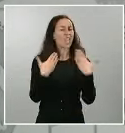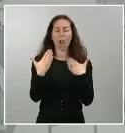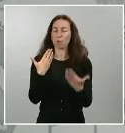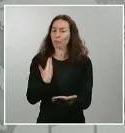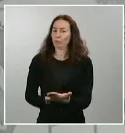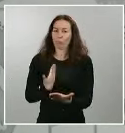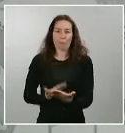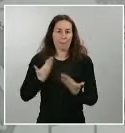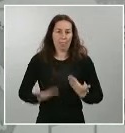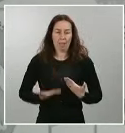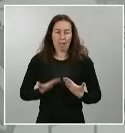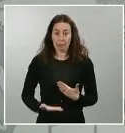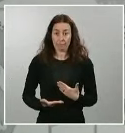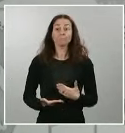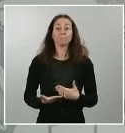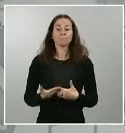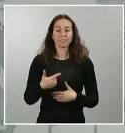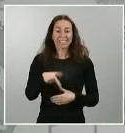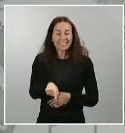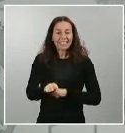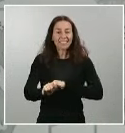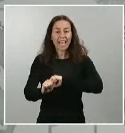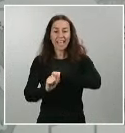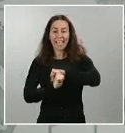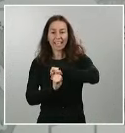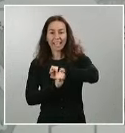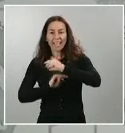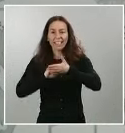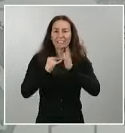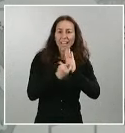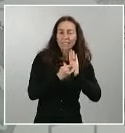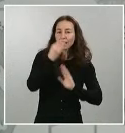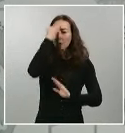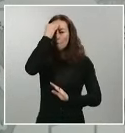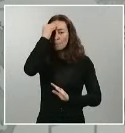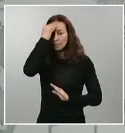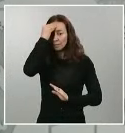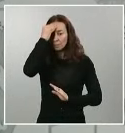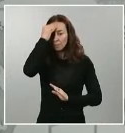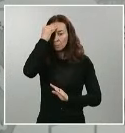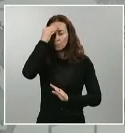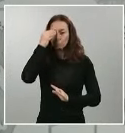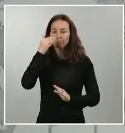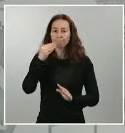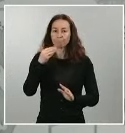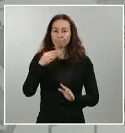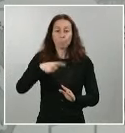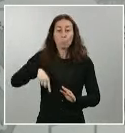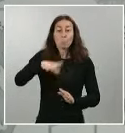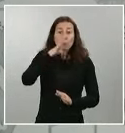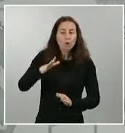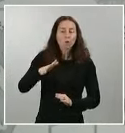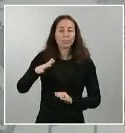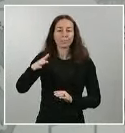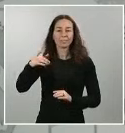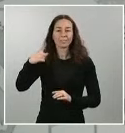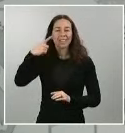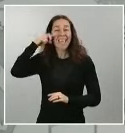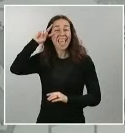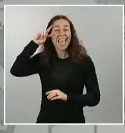efectiva en nuestra estrategia colectiva frente al virus y la implementamos, como siempre, cuando los expertos nos lo recomiendan y cuando España está